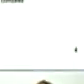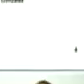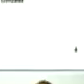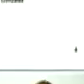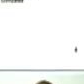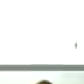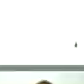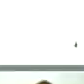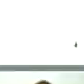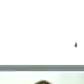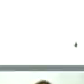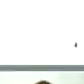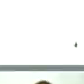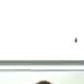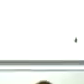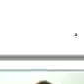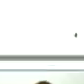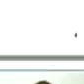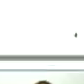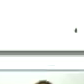Bolivariana de Venezuela por favor